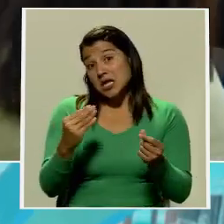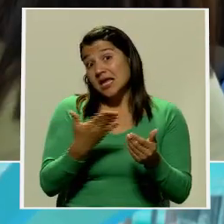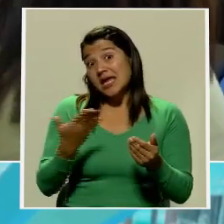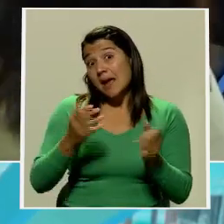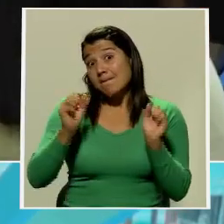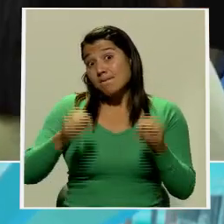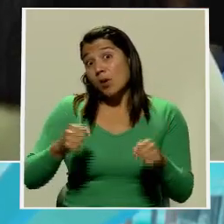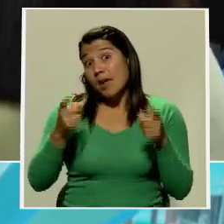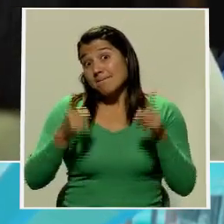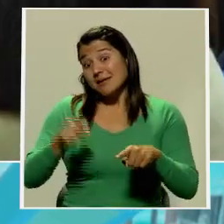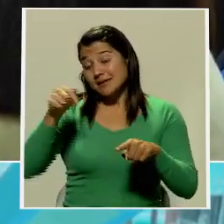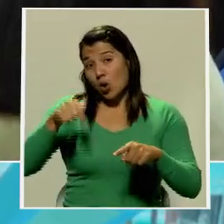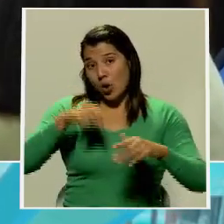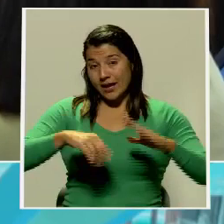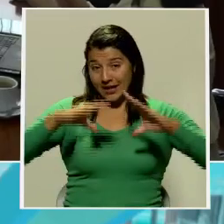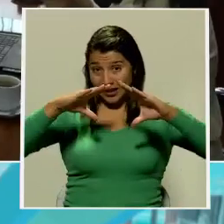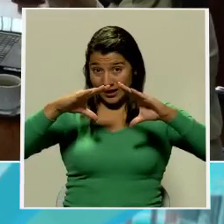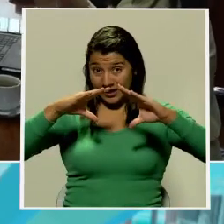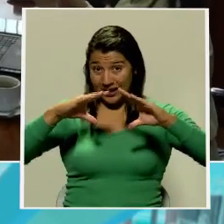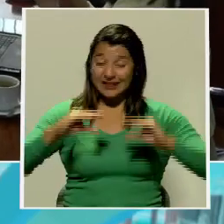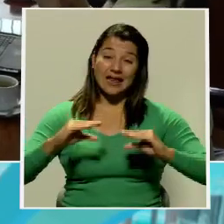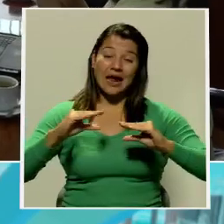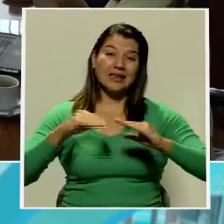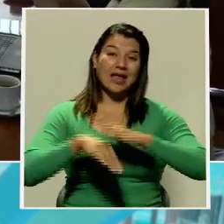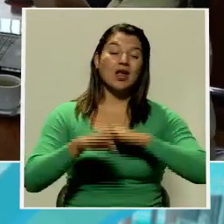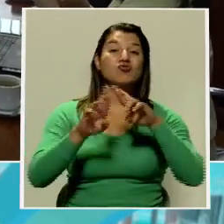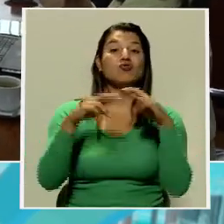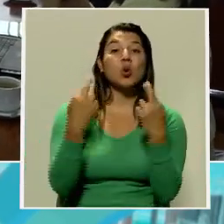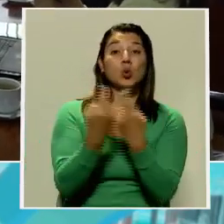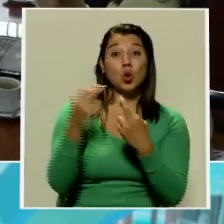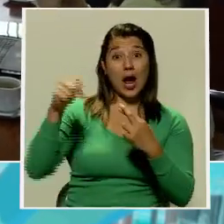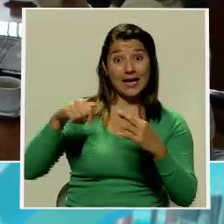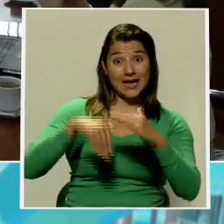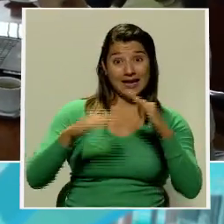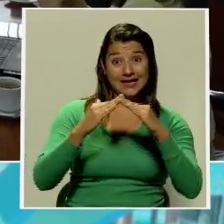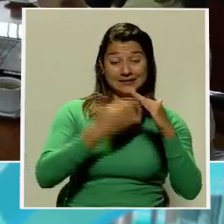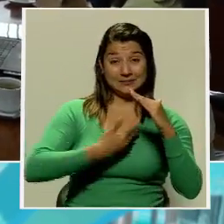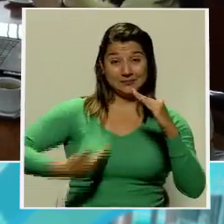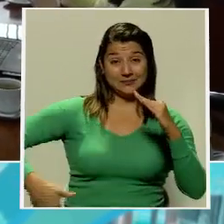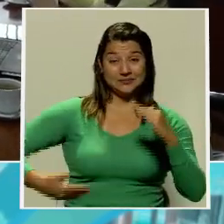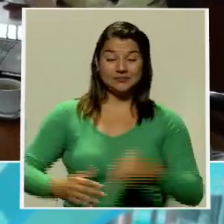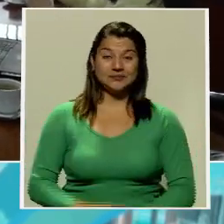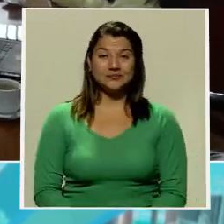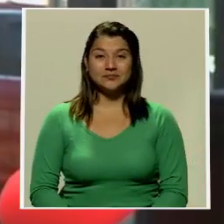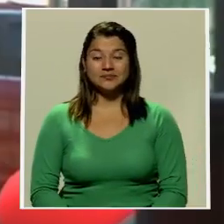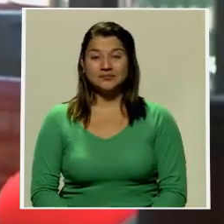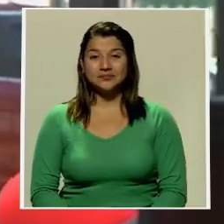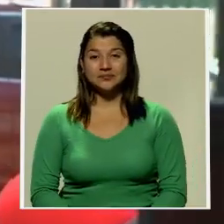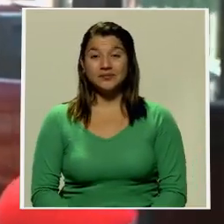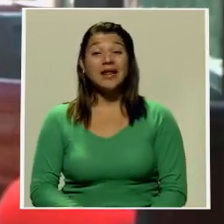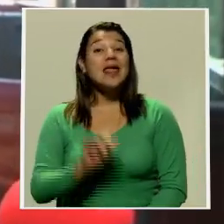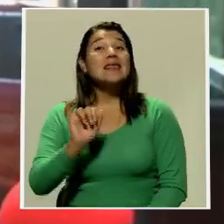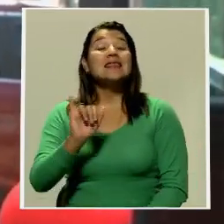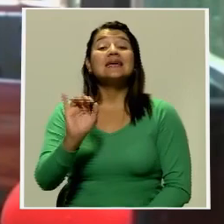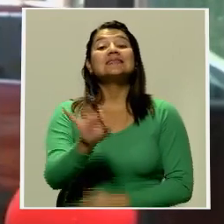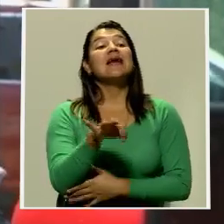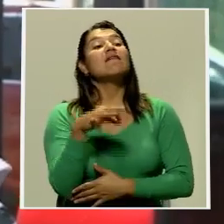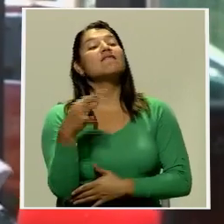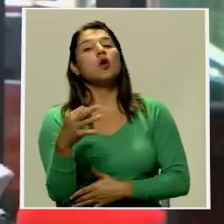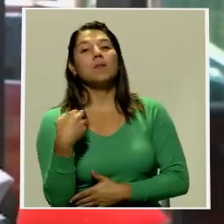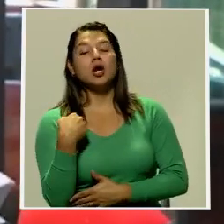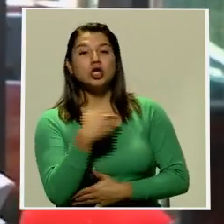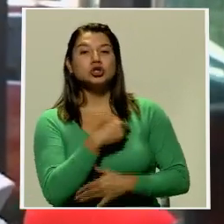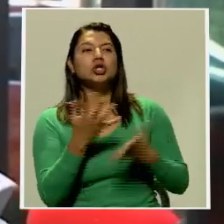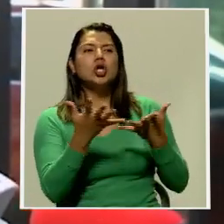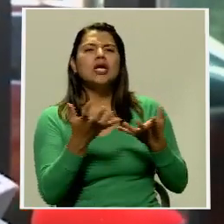hoy en la reunión que se sostuvo en horas de la tarde acá en Casa Presidencial. De esta forma hemos querido